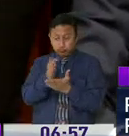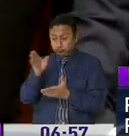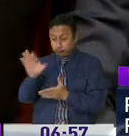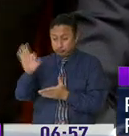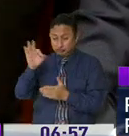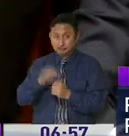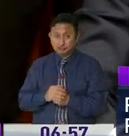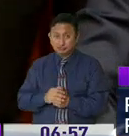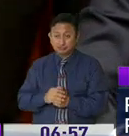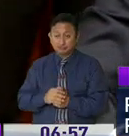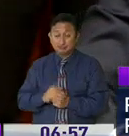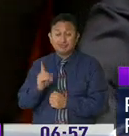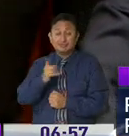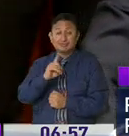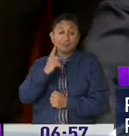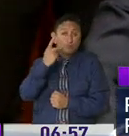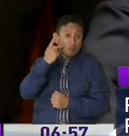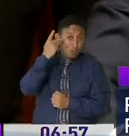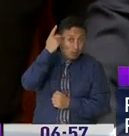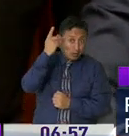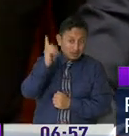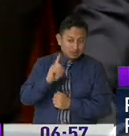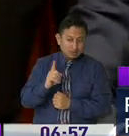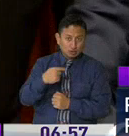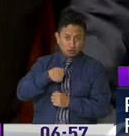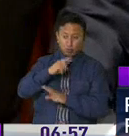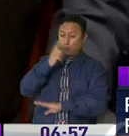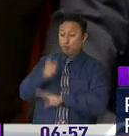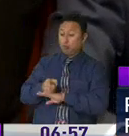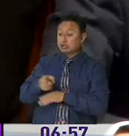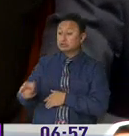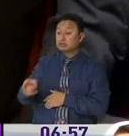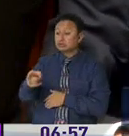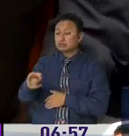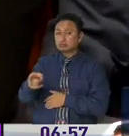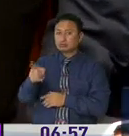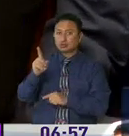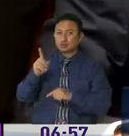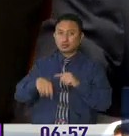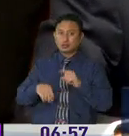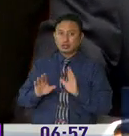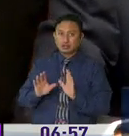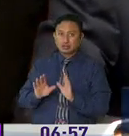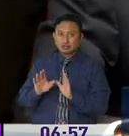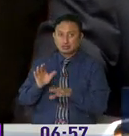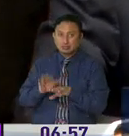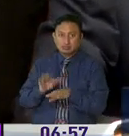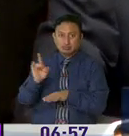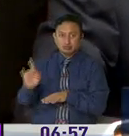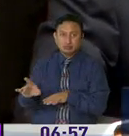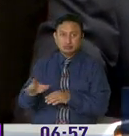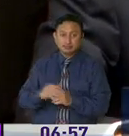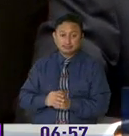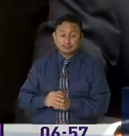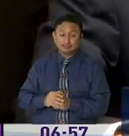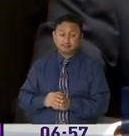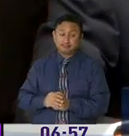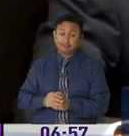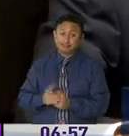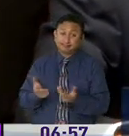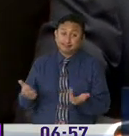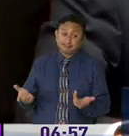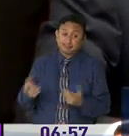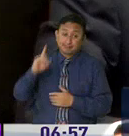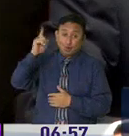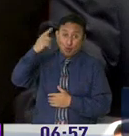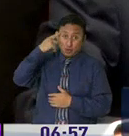padres podemos imponernos o escoger por ellos, y mucho menos debe